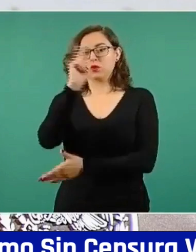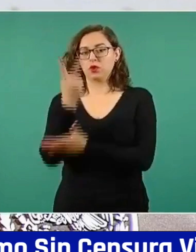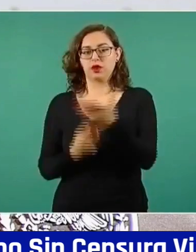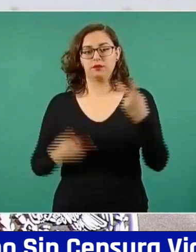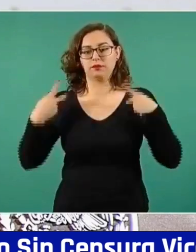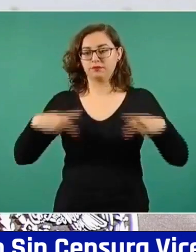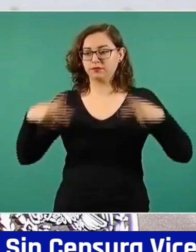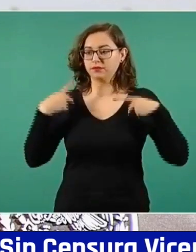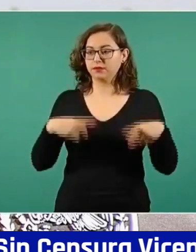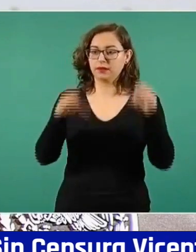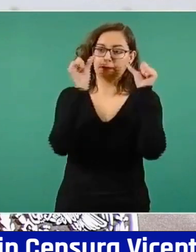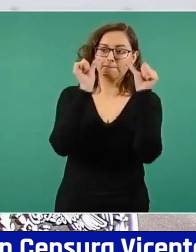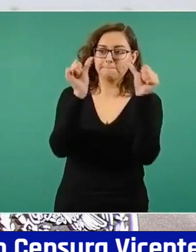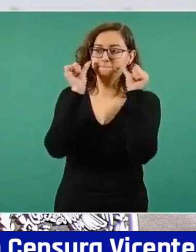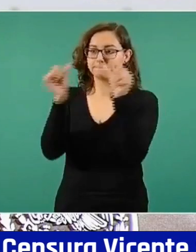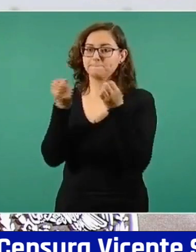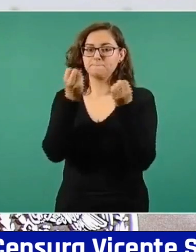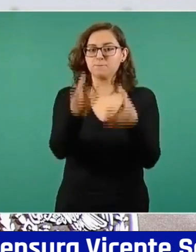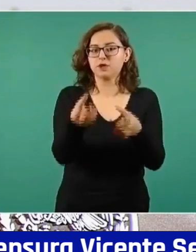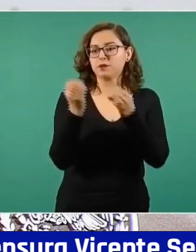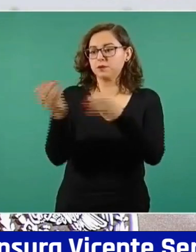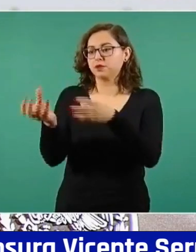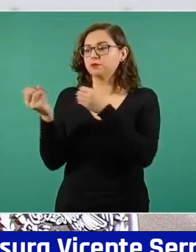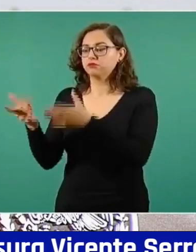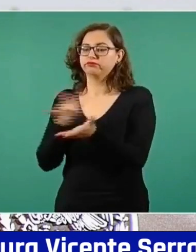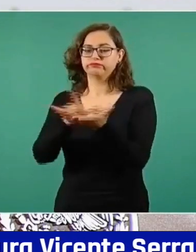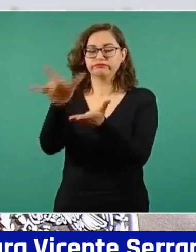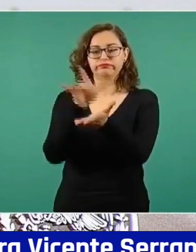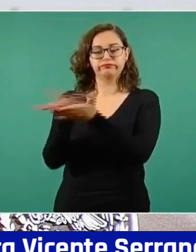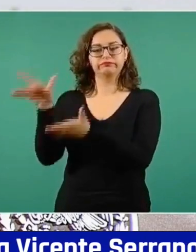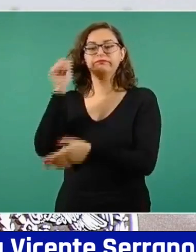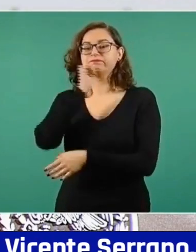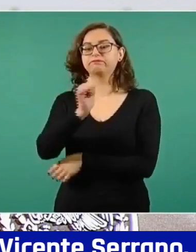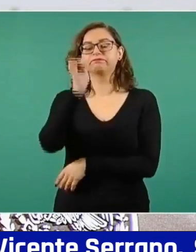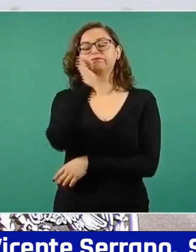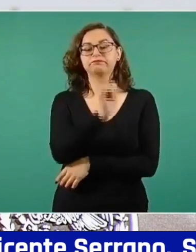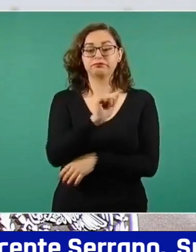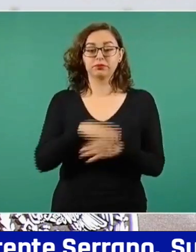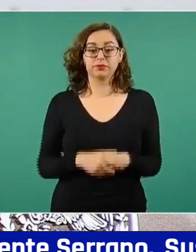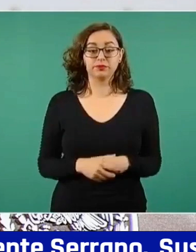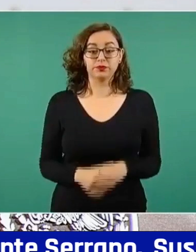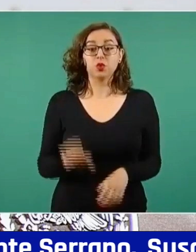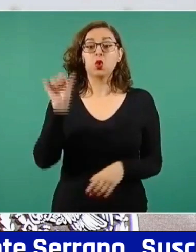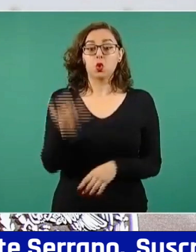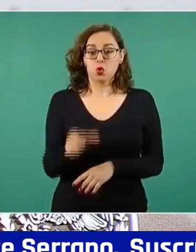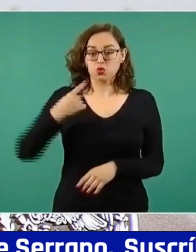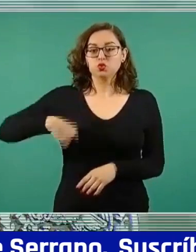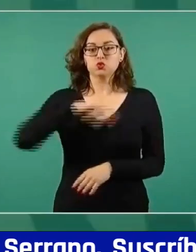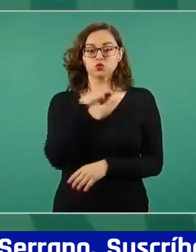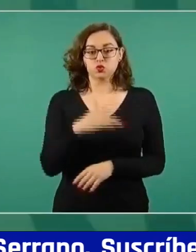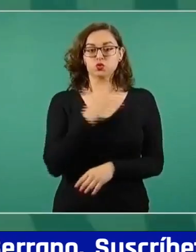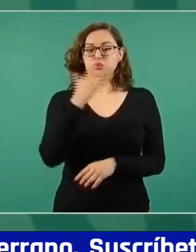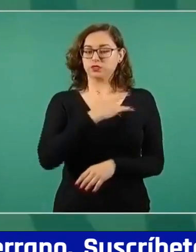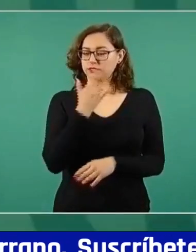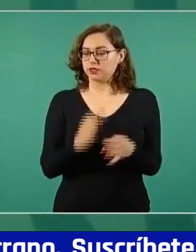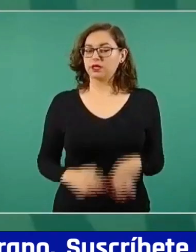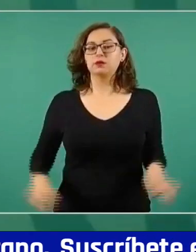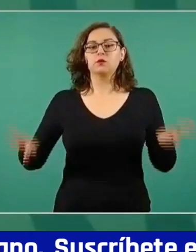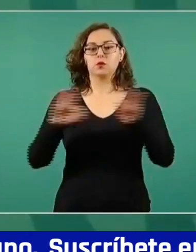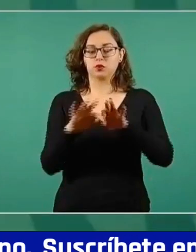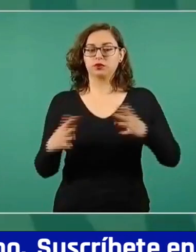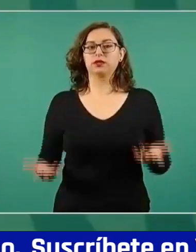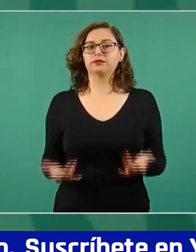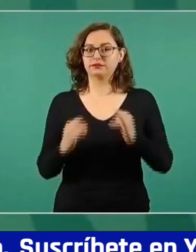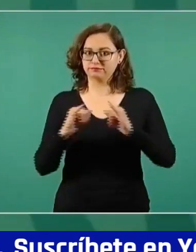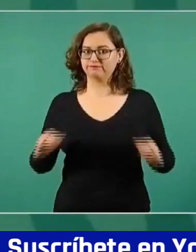humanitarios, siempre apoyando a quienes más lo necesitan. Hoy más que nunca necesitamos ser solidarios con la institución, porque la